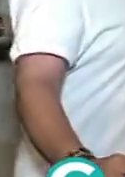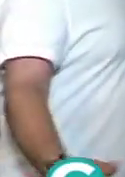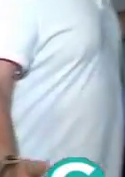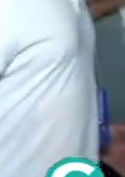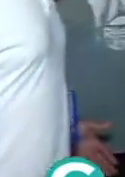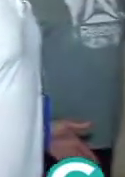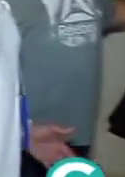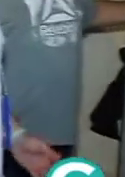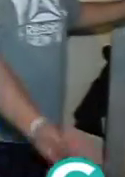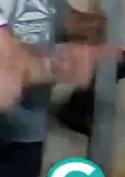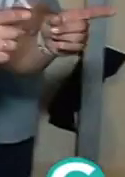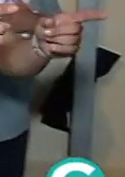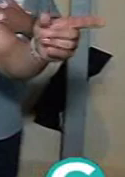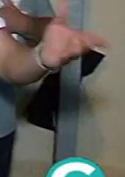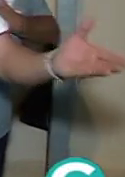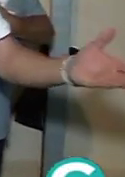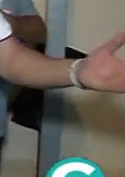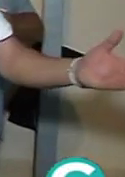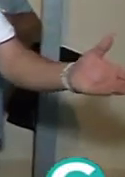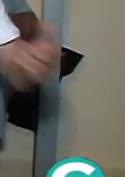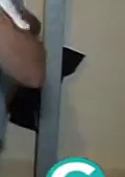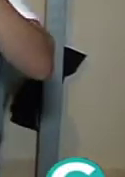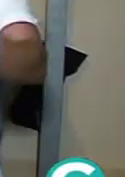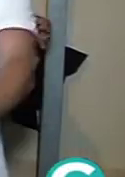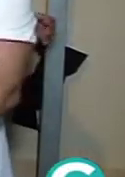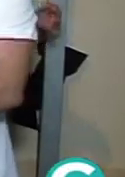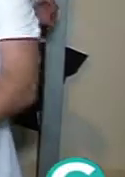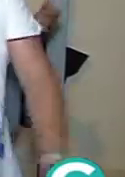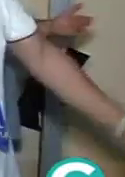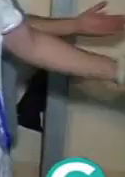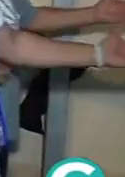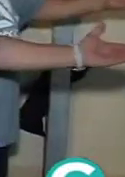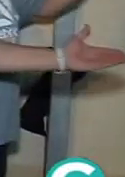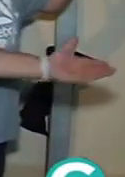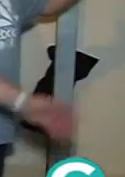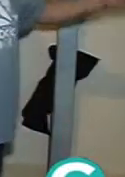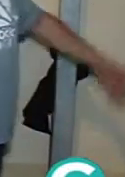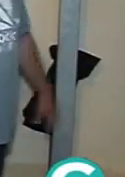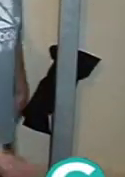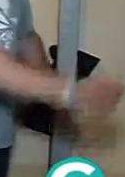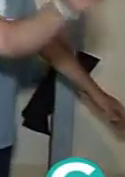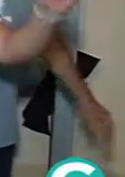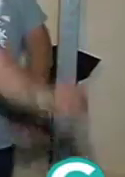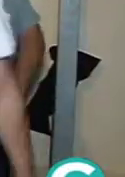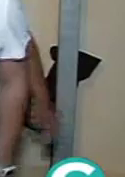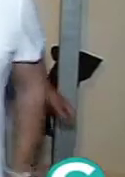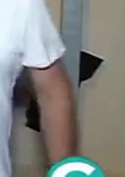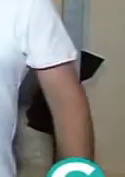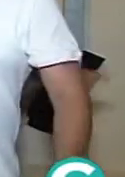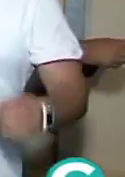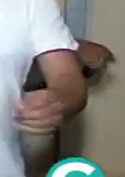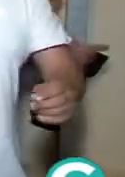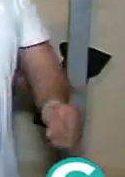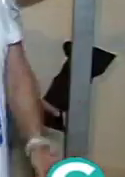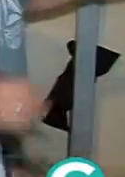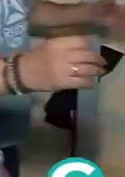Que todos los carnavales tu hermano, como ya sabes, viene pidiendo un disfraz.